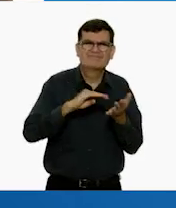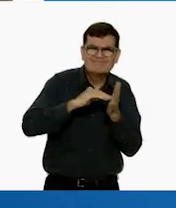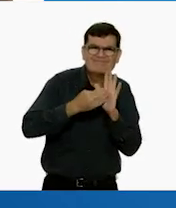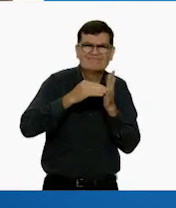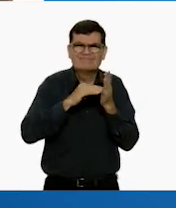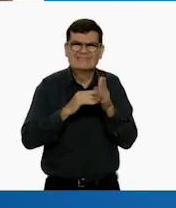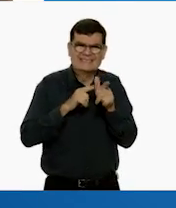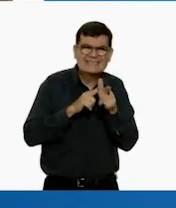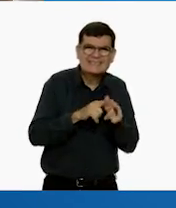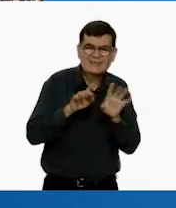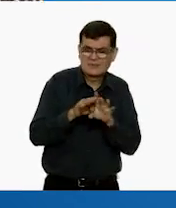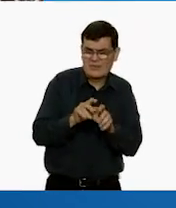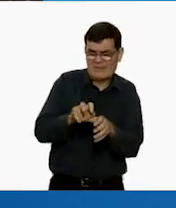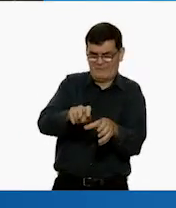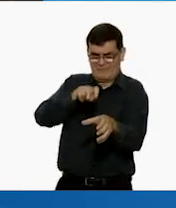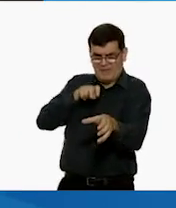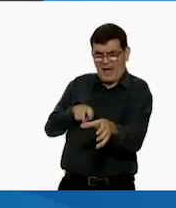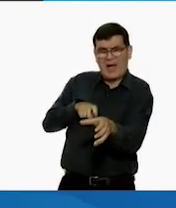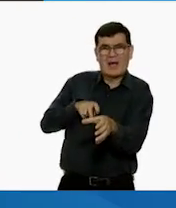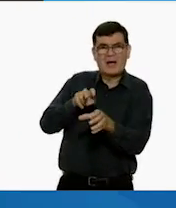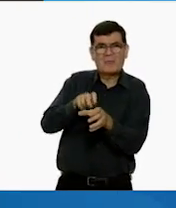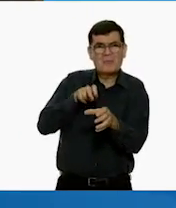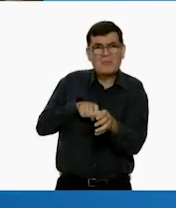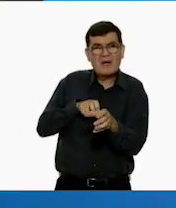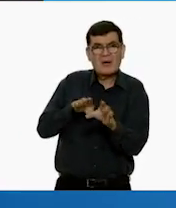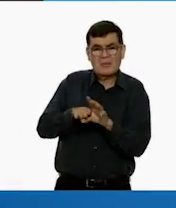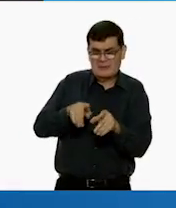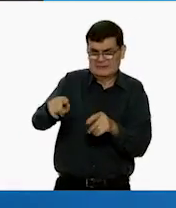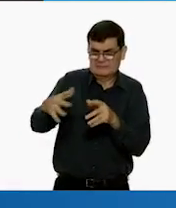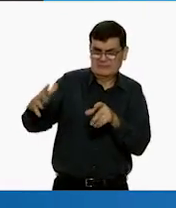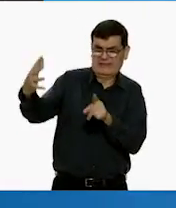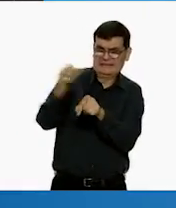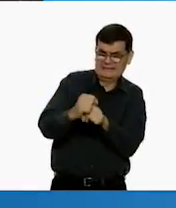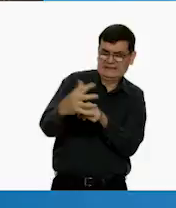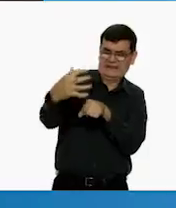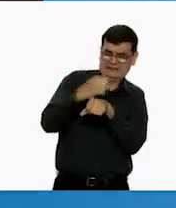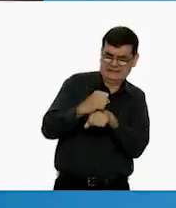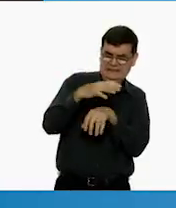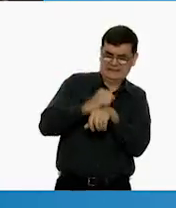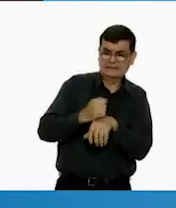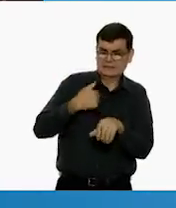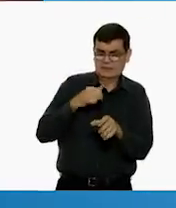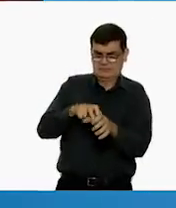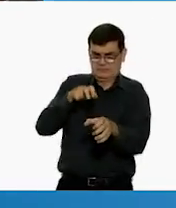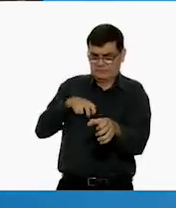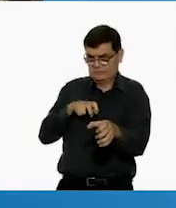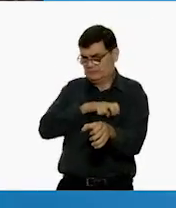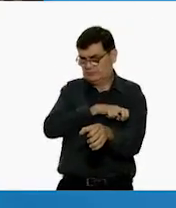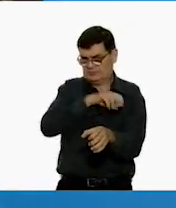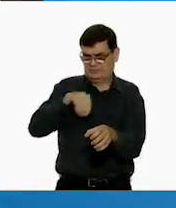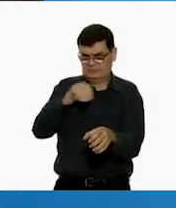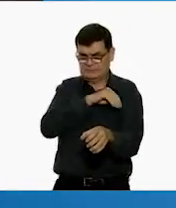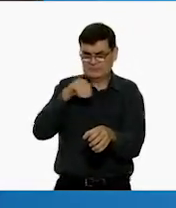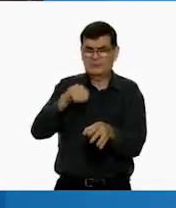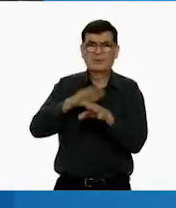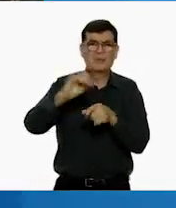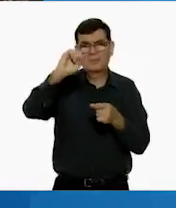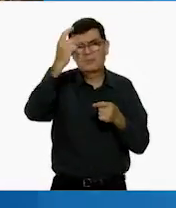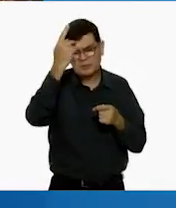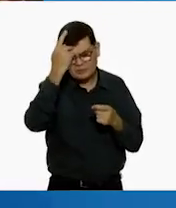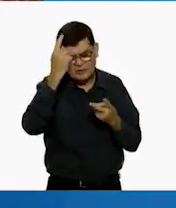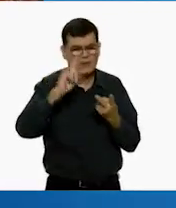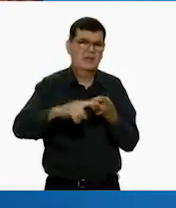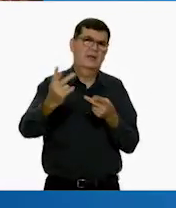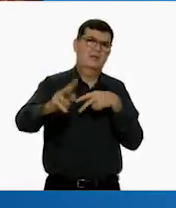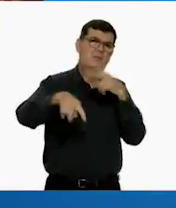tratando de mantenerse fuera del territorio que estaba cayendo bajo dominio francés. Entonces van a ir a San Luis Potosí, van a